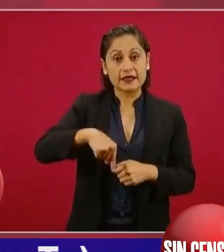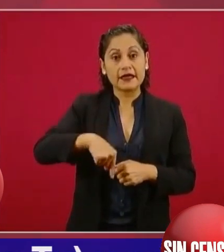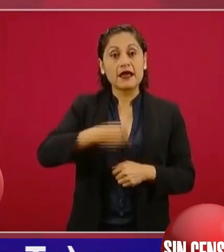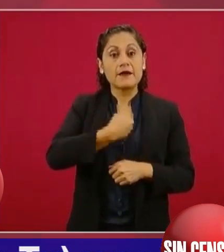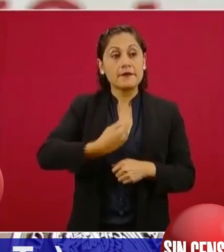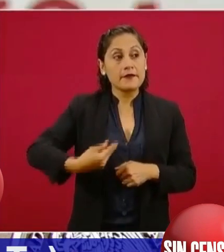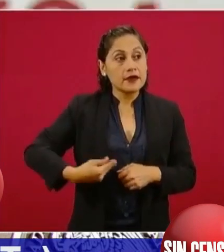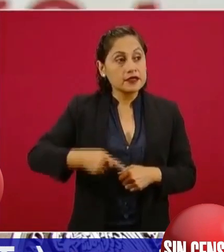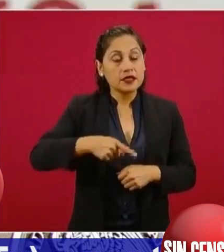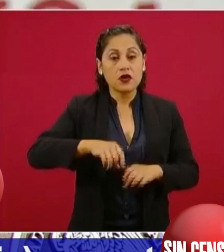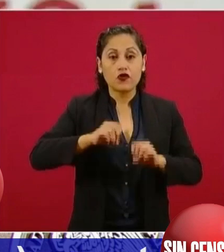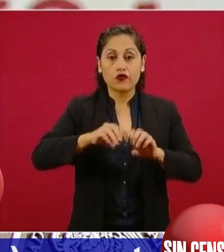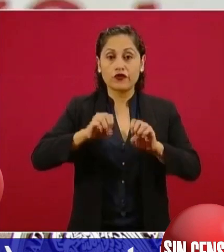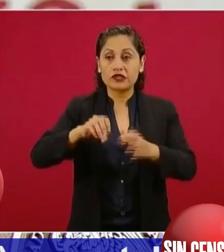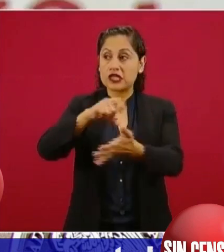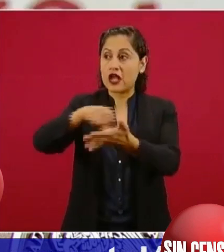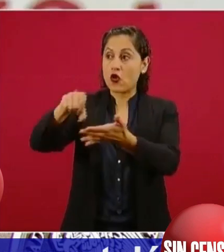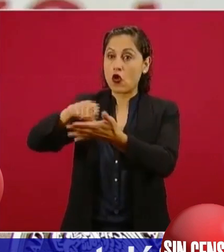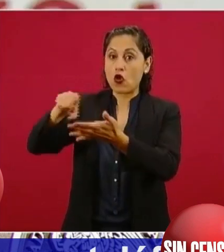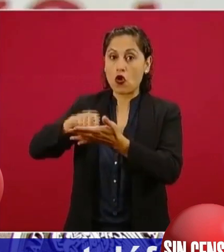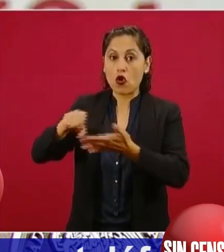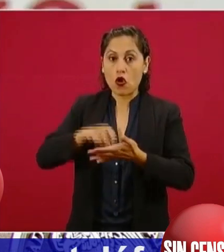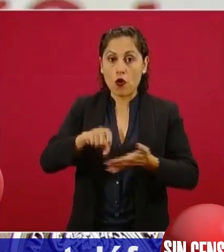Letras Libres y de